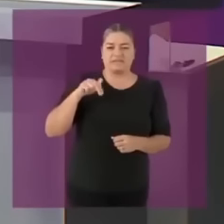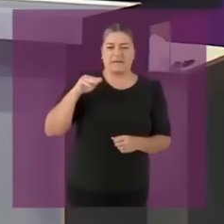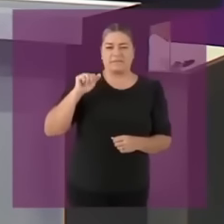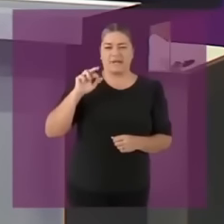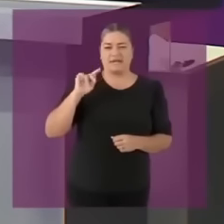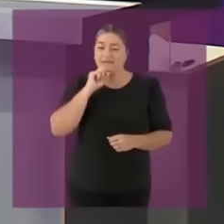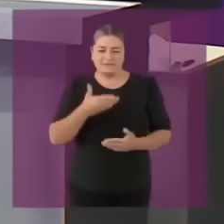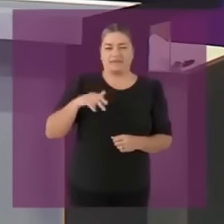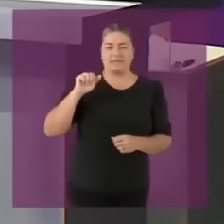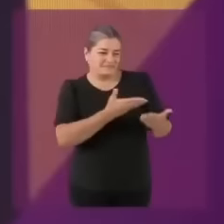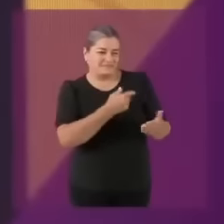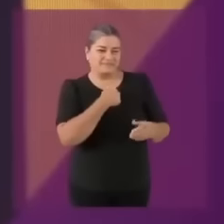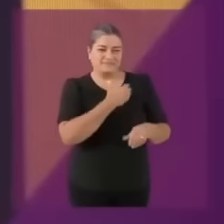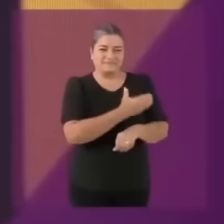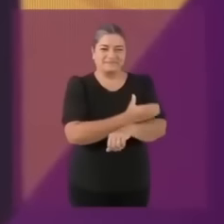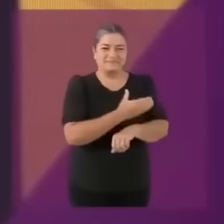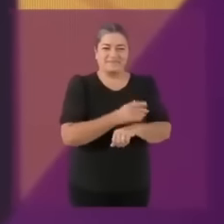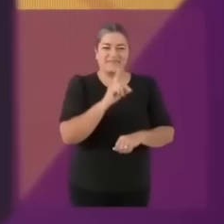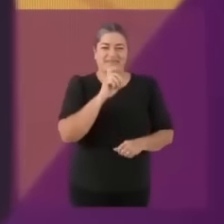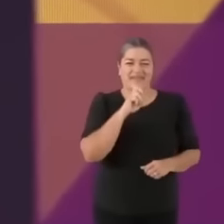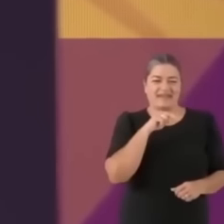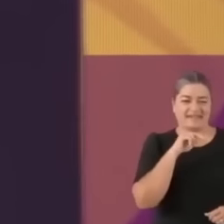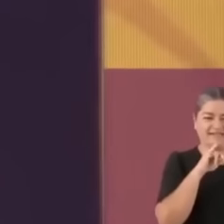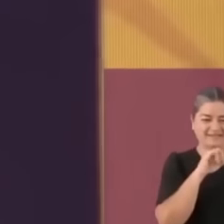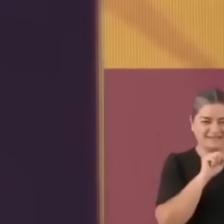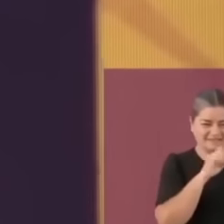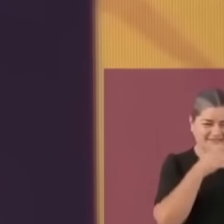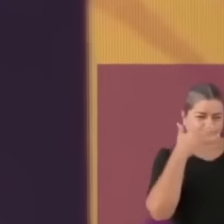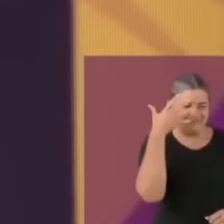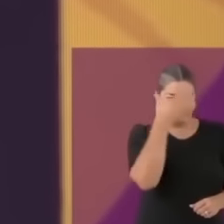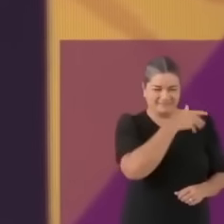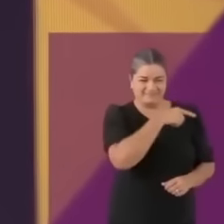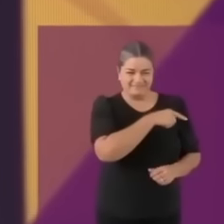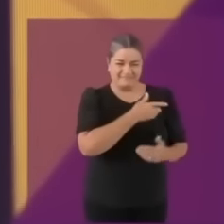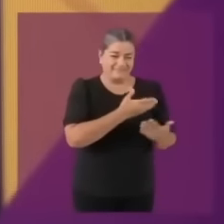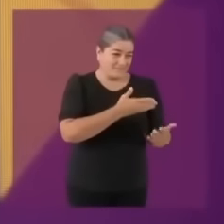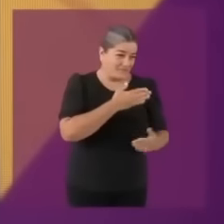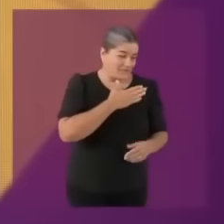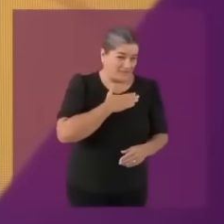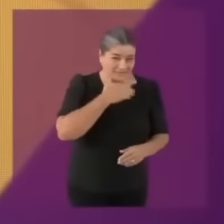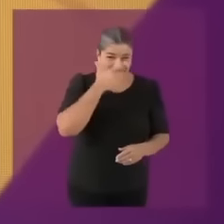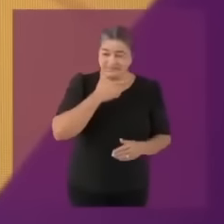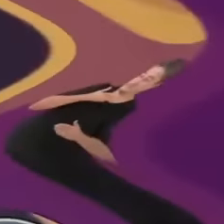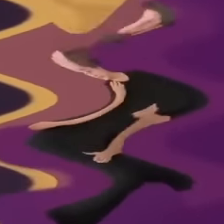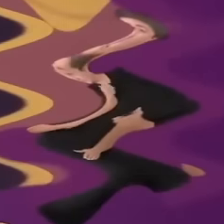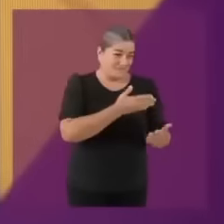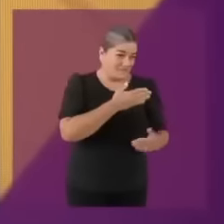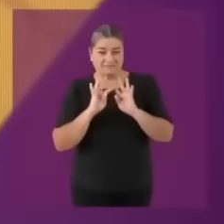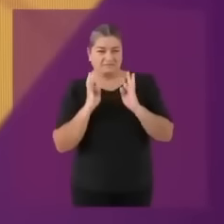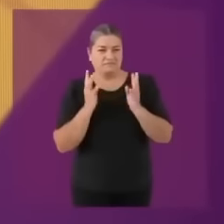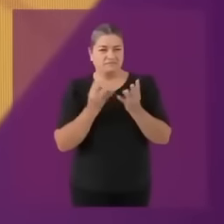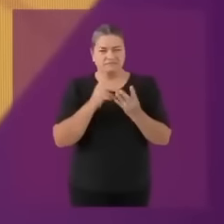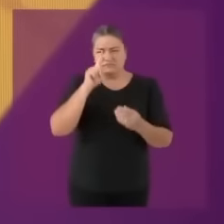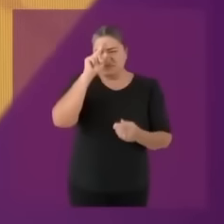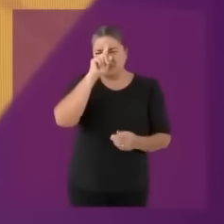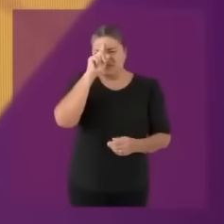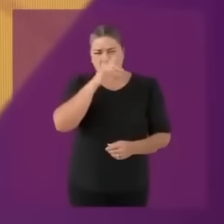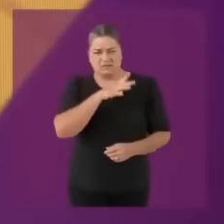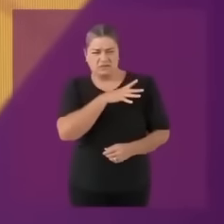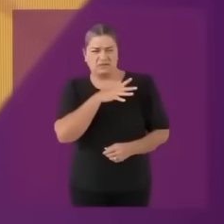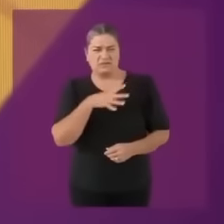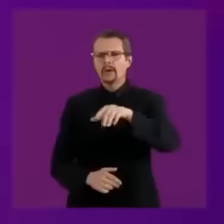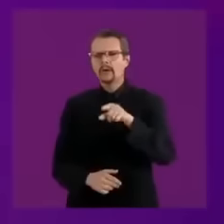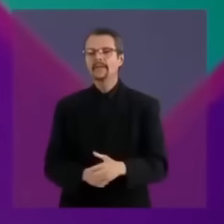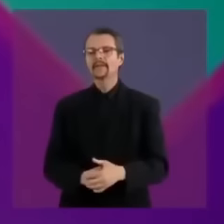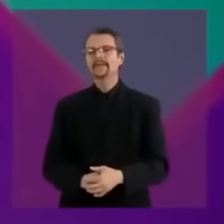coger esta noche. Buenas noches, sí, candidatos. Manuel, es un placer estar aquí en esta sala del mierda. Damos la bienvenida